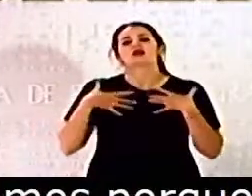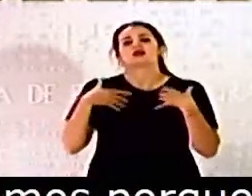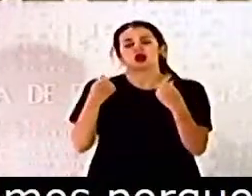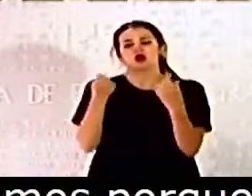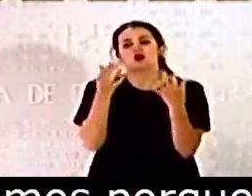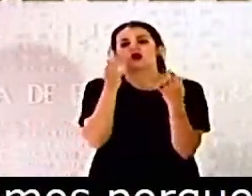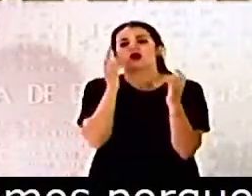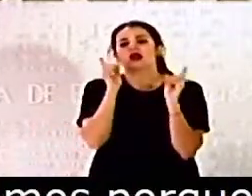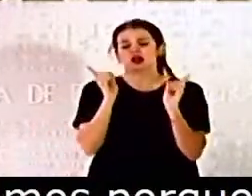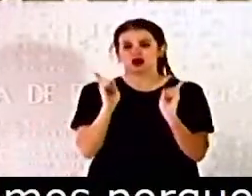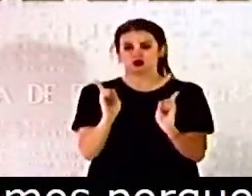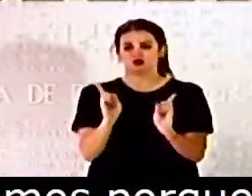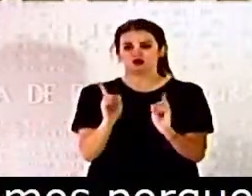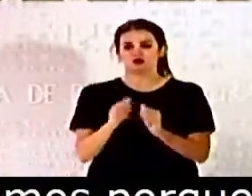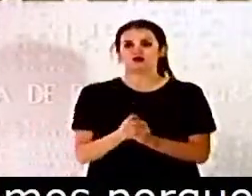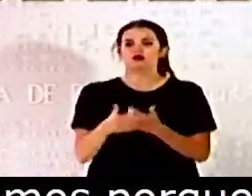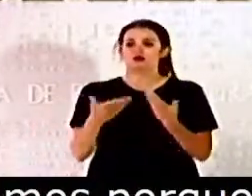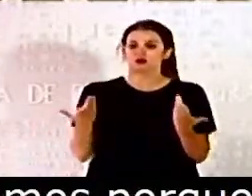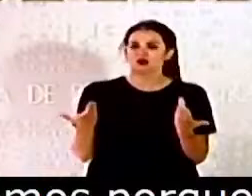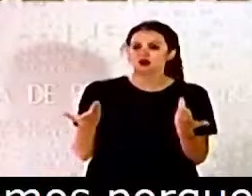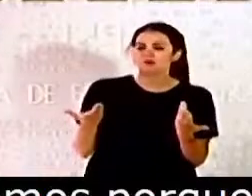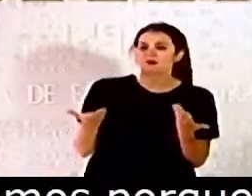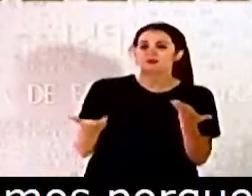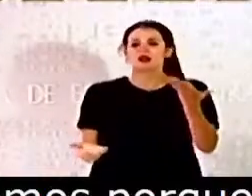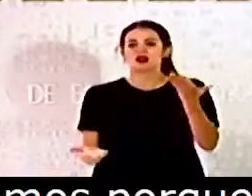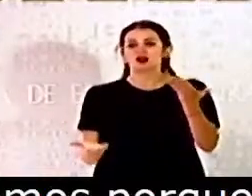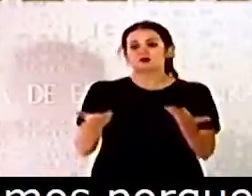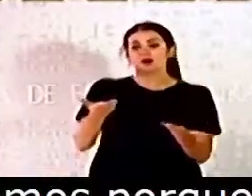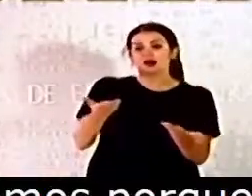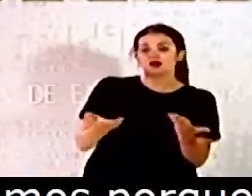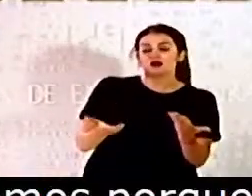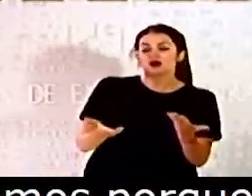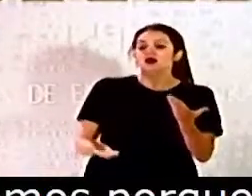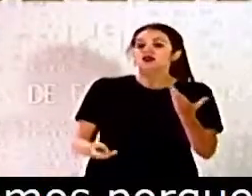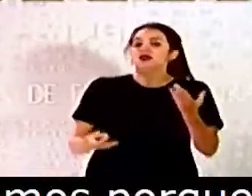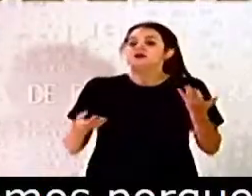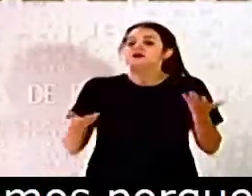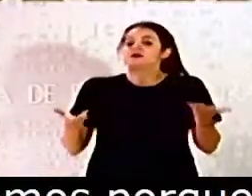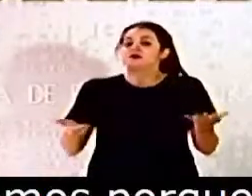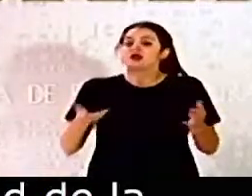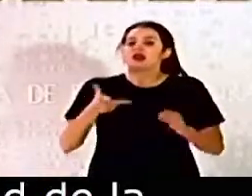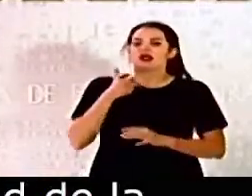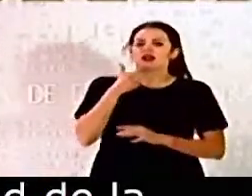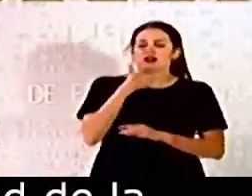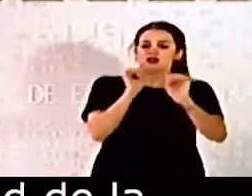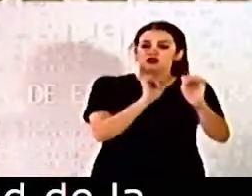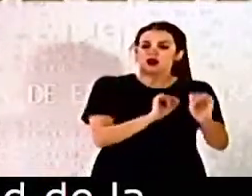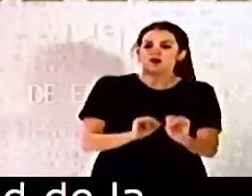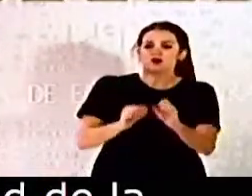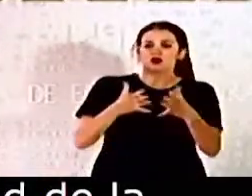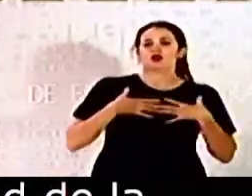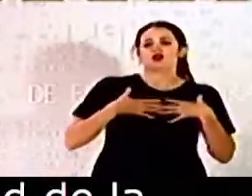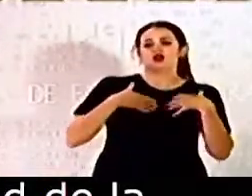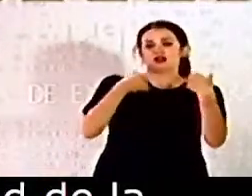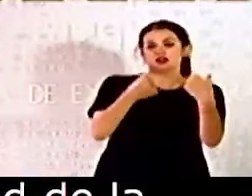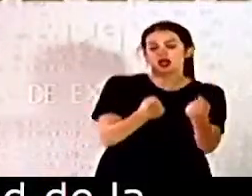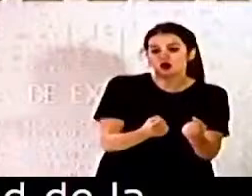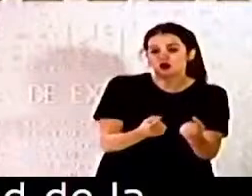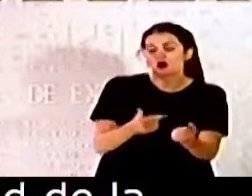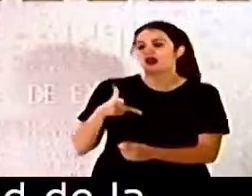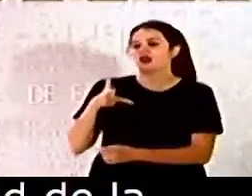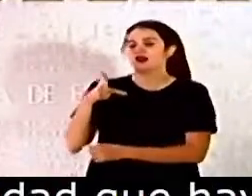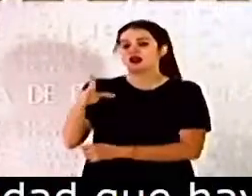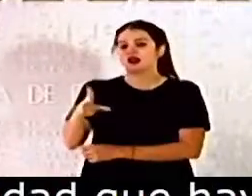Evidentemente, en la proporcionalidad que tienes que guardar entre el derecho a la protección de la salud y determinados